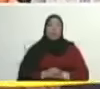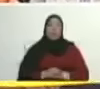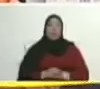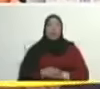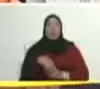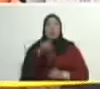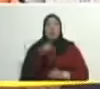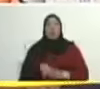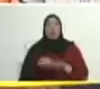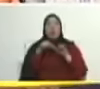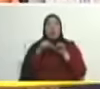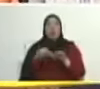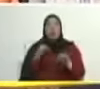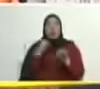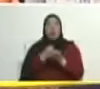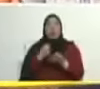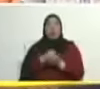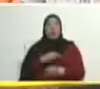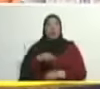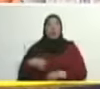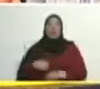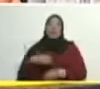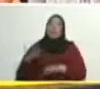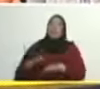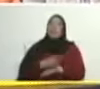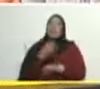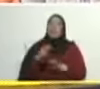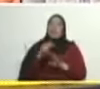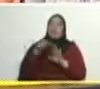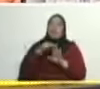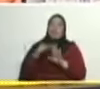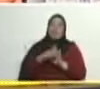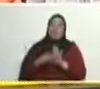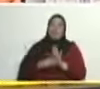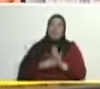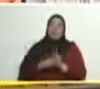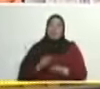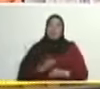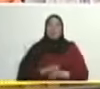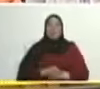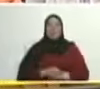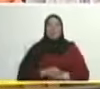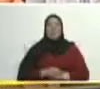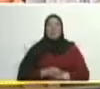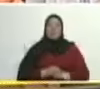Asimismo, condenamos el genocidio en Gaza.